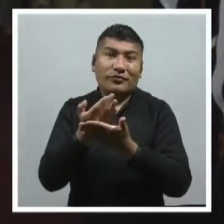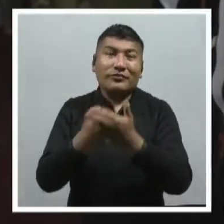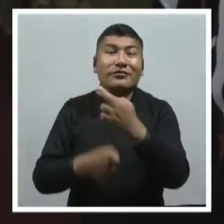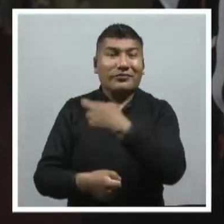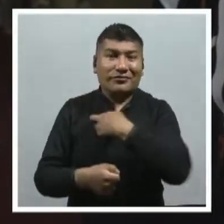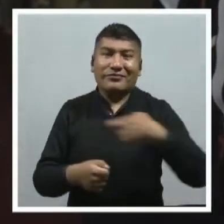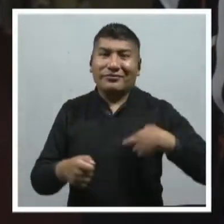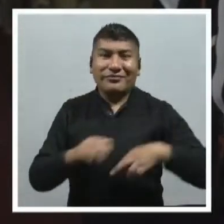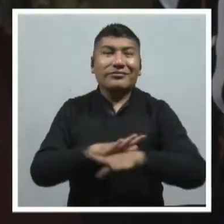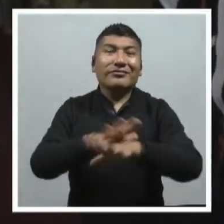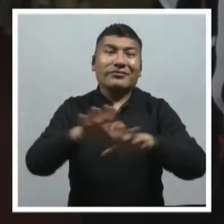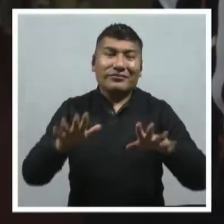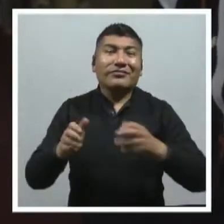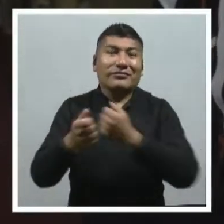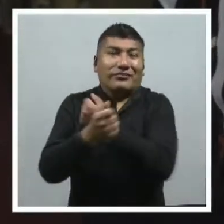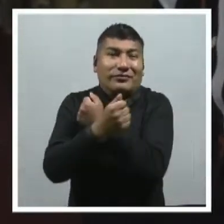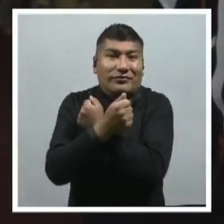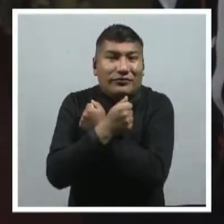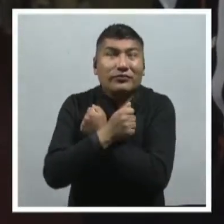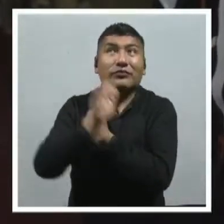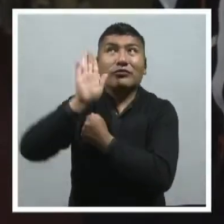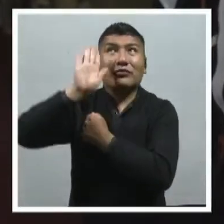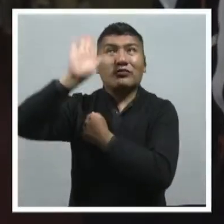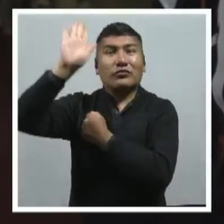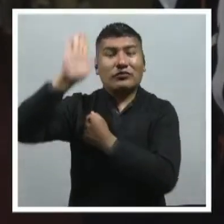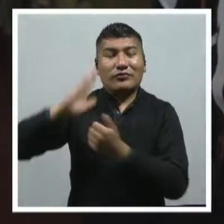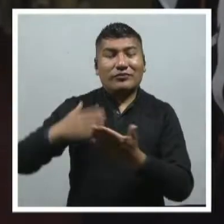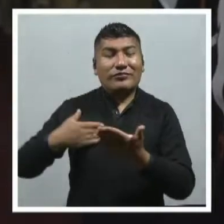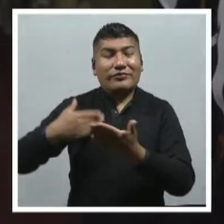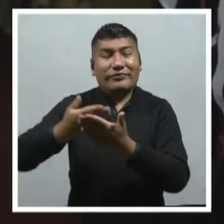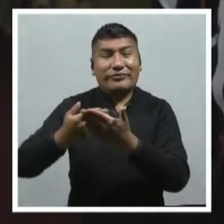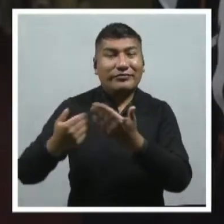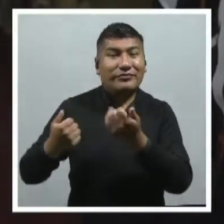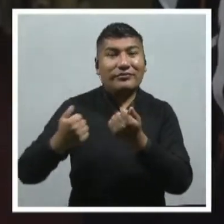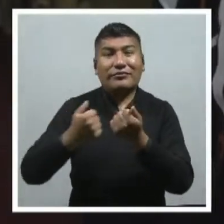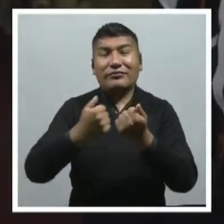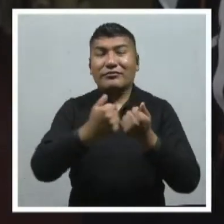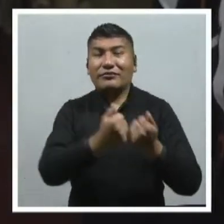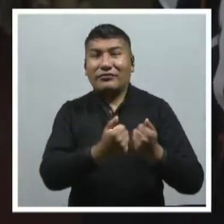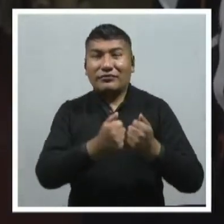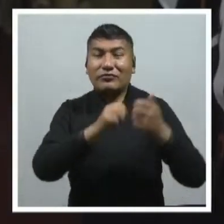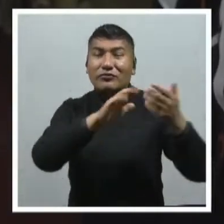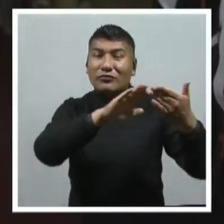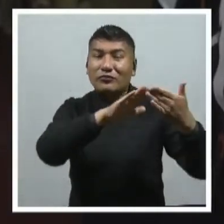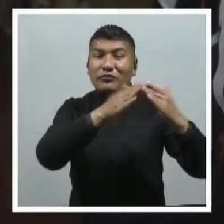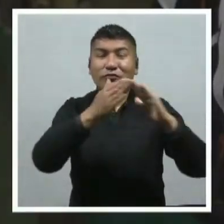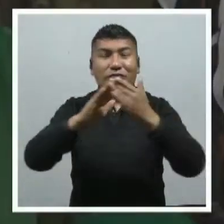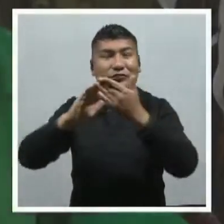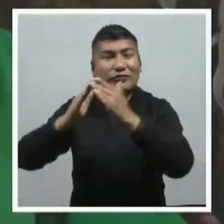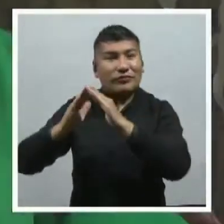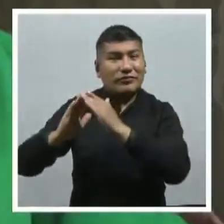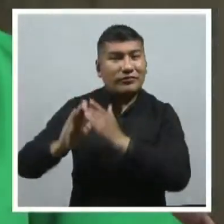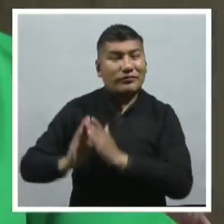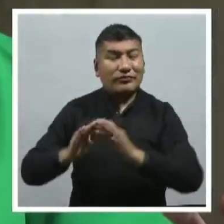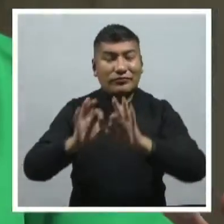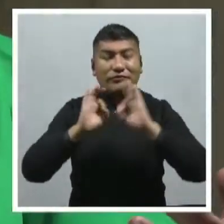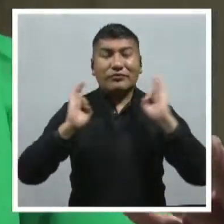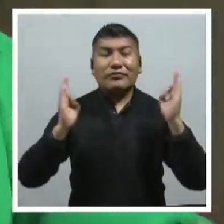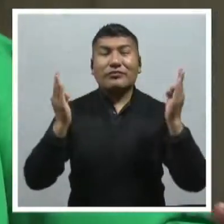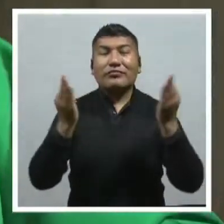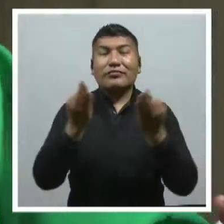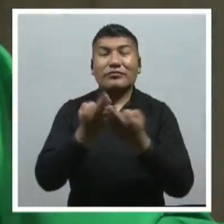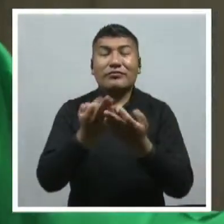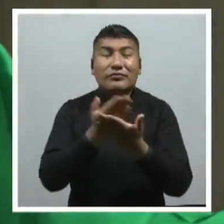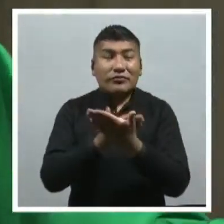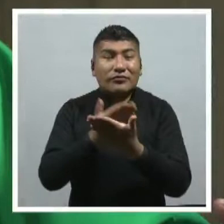la propuesta del amor, la propuesta de la solidaridad, la propuesta de la comunidad, la propuesta de la familia, la